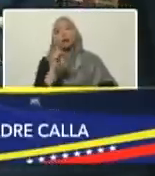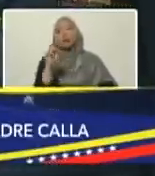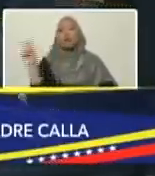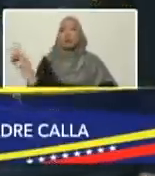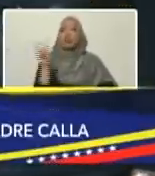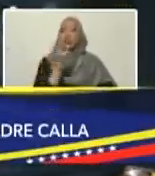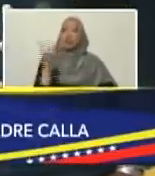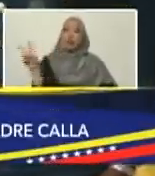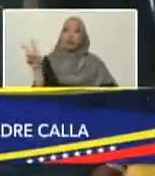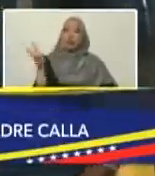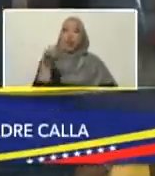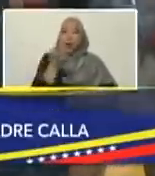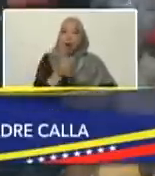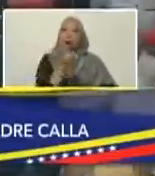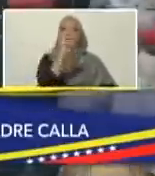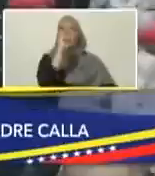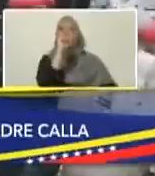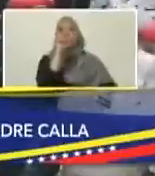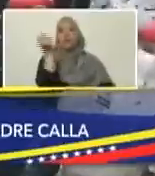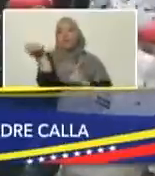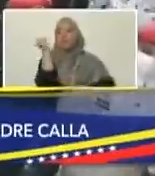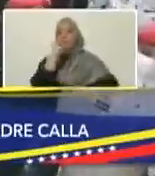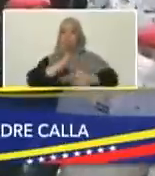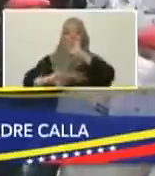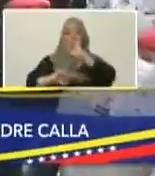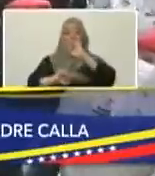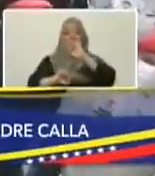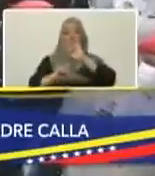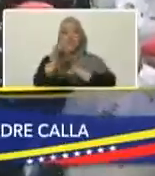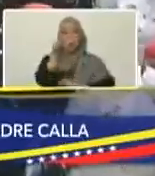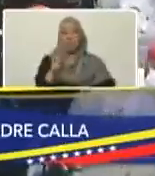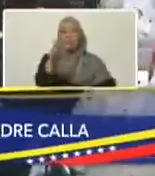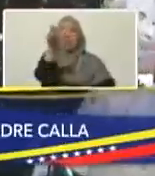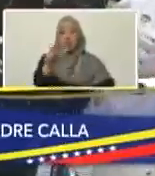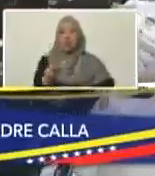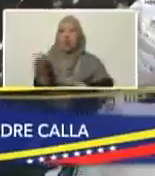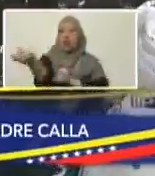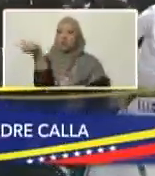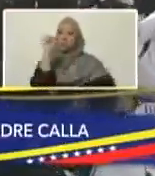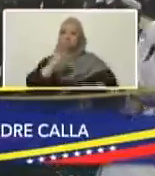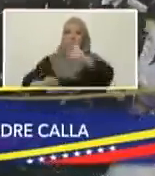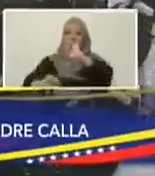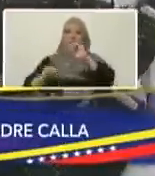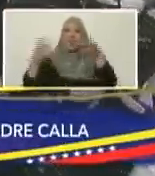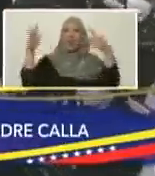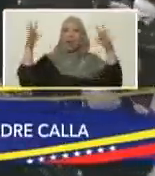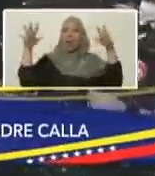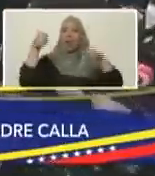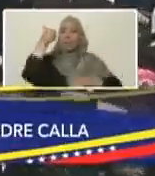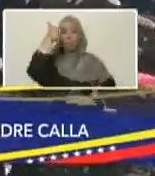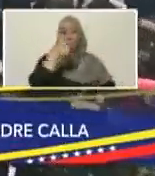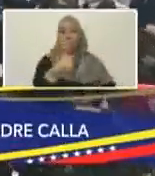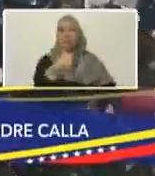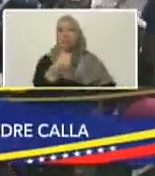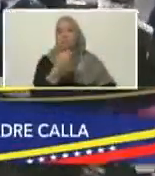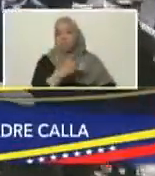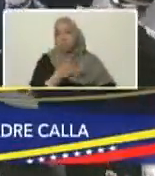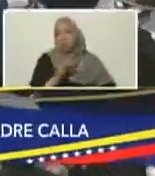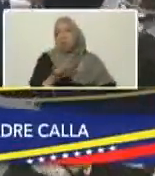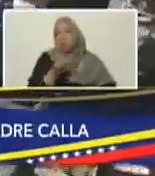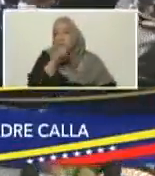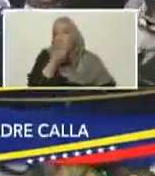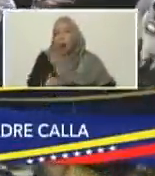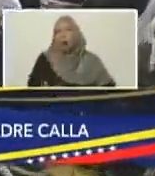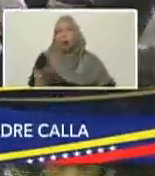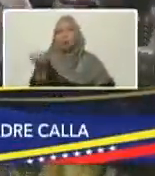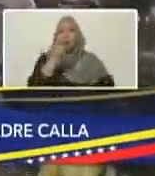Venezuela tiene quien la defienda. Venezuela tiene quien la defienda bien, porque Venezuela tiene